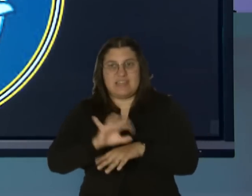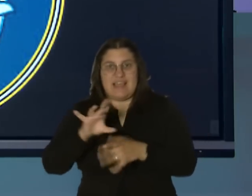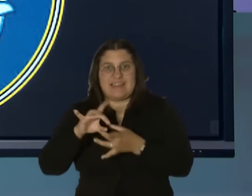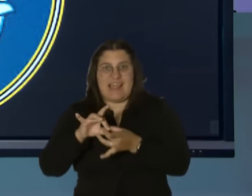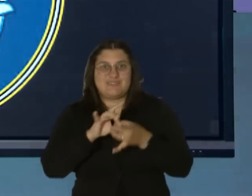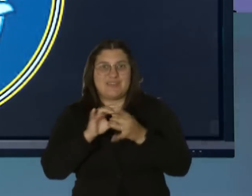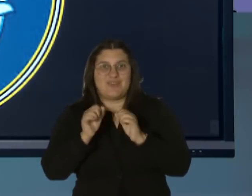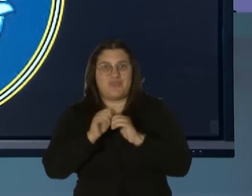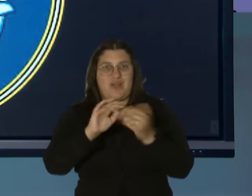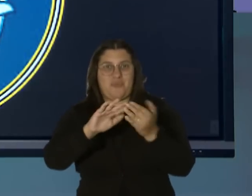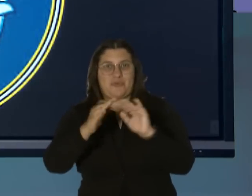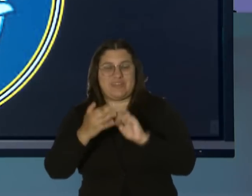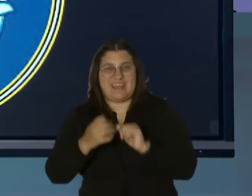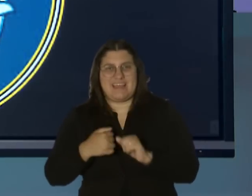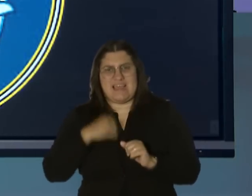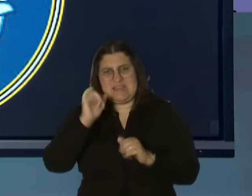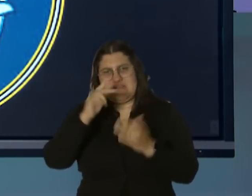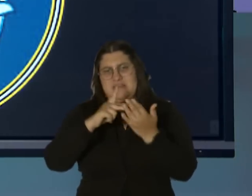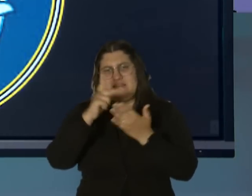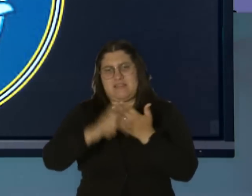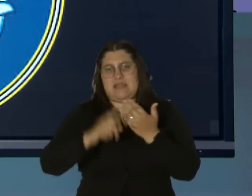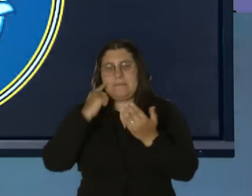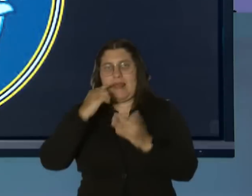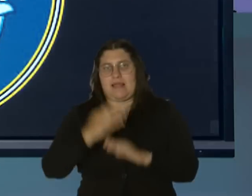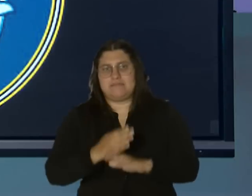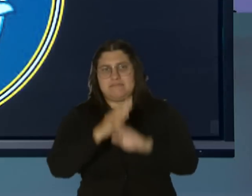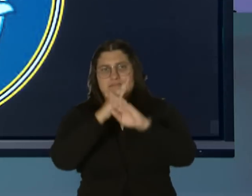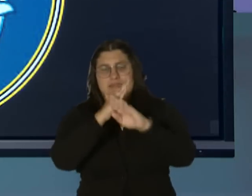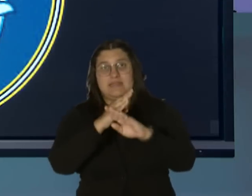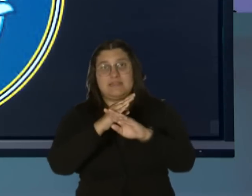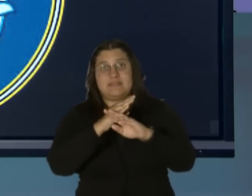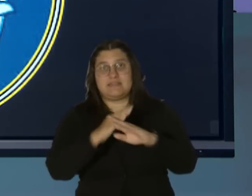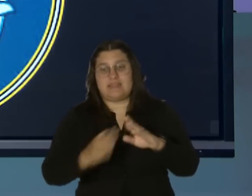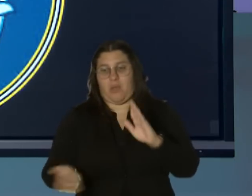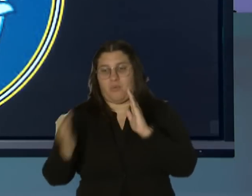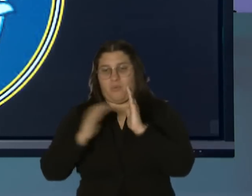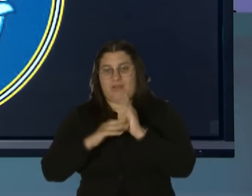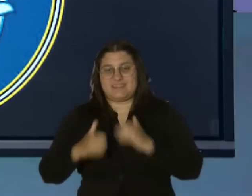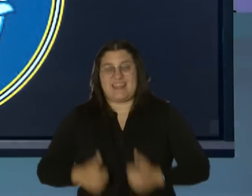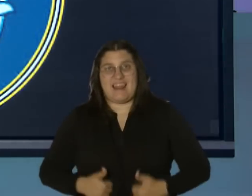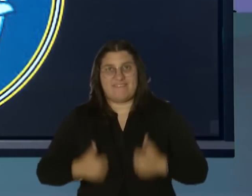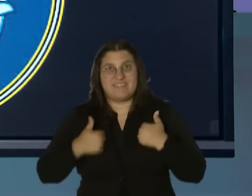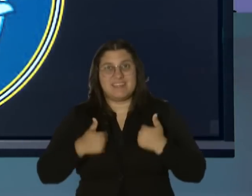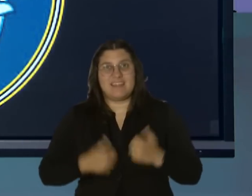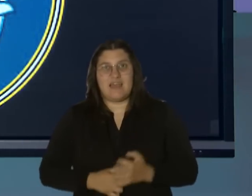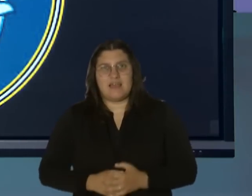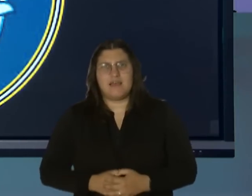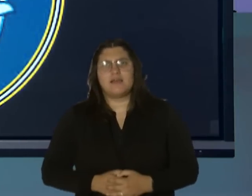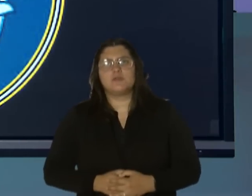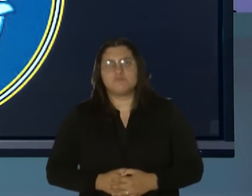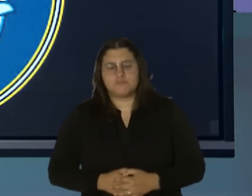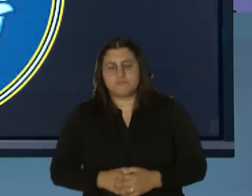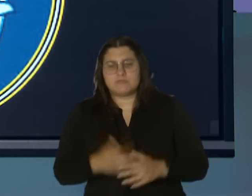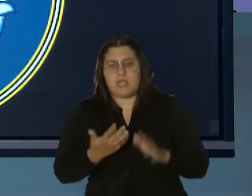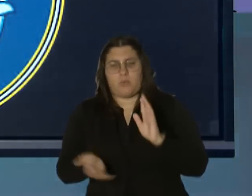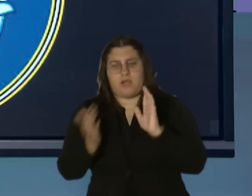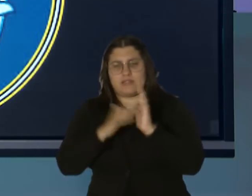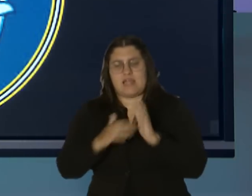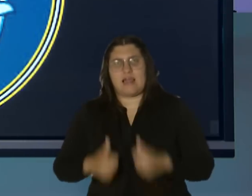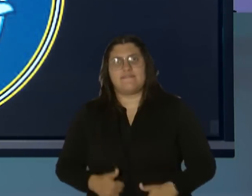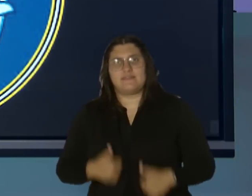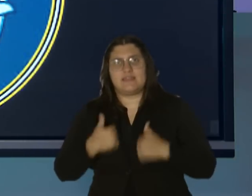la Comunidad, y este programa preventivo de Devuelta a la Vida, Devuelta a la Vida.